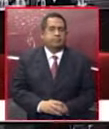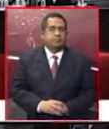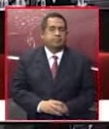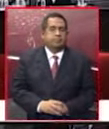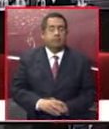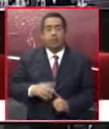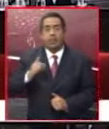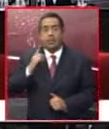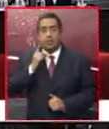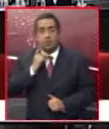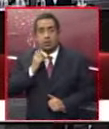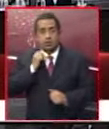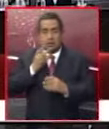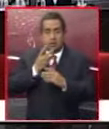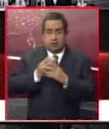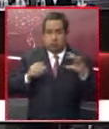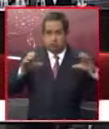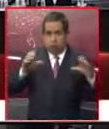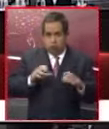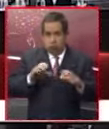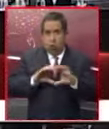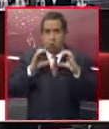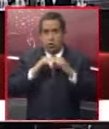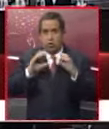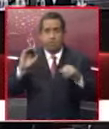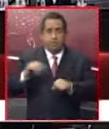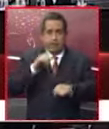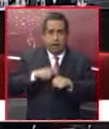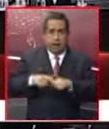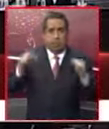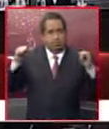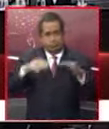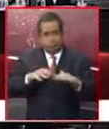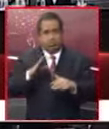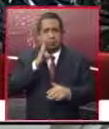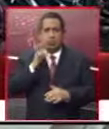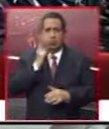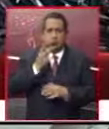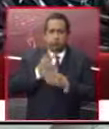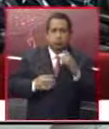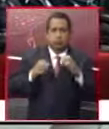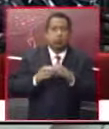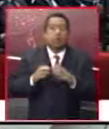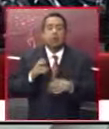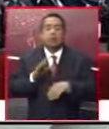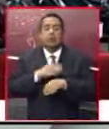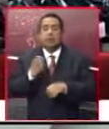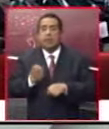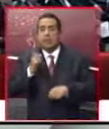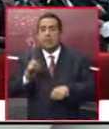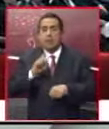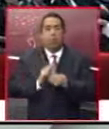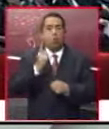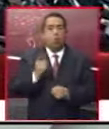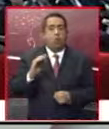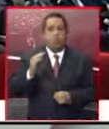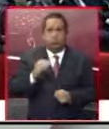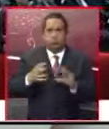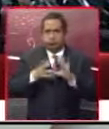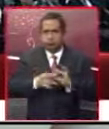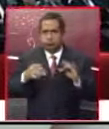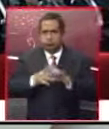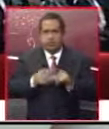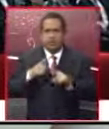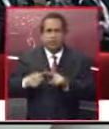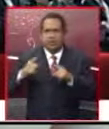Legisladores que integran el Congreso de la Unión tuvieron hoy una importante cita en el Palacio Legislativo de San Lázaro debido a que este lunes 1 de febrero se llevarían a